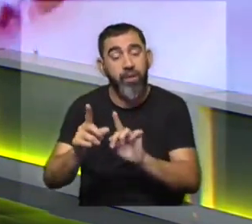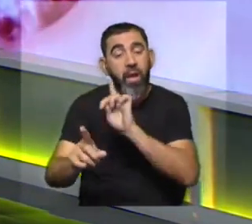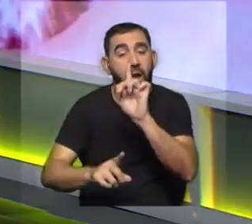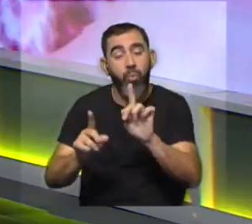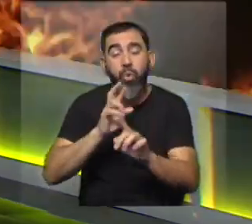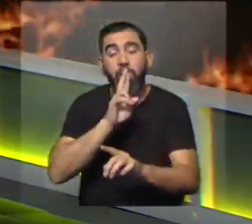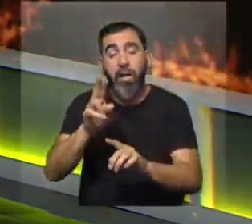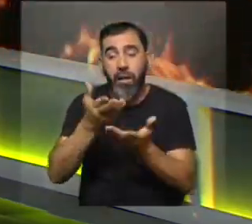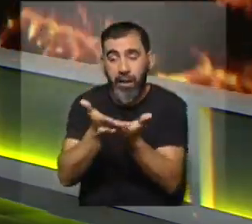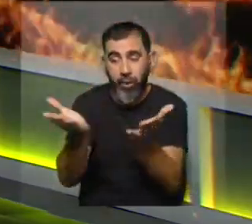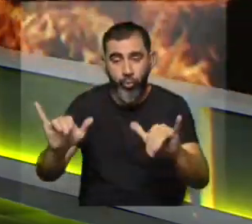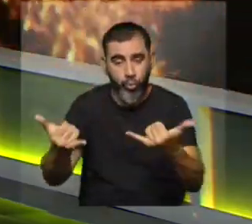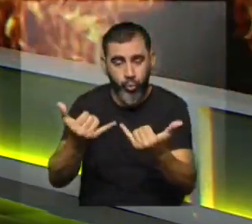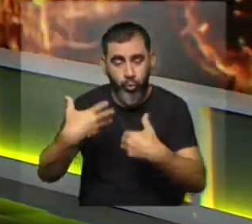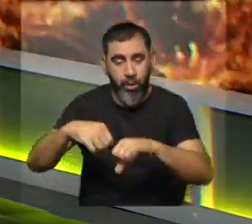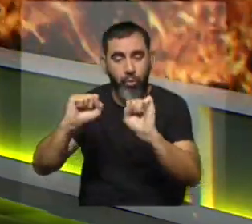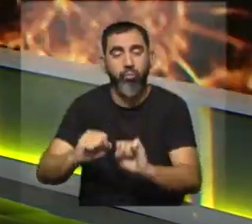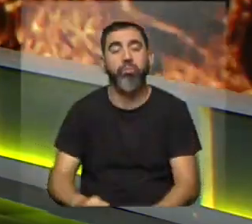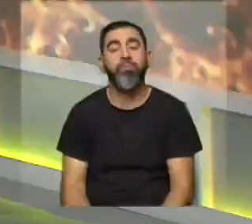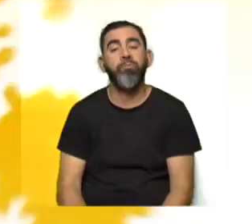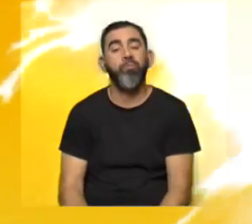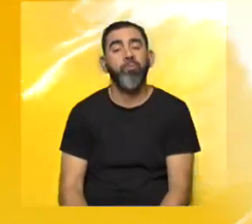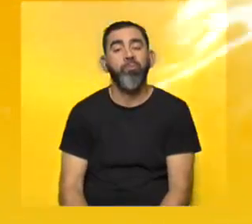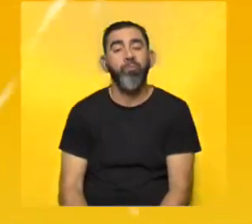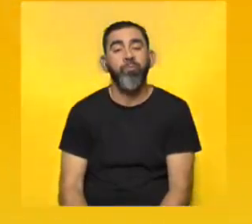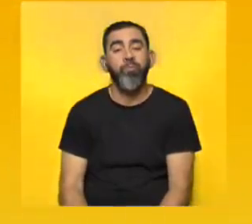los resultados que ya han ido obteniendo.